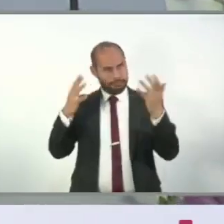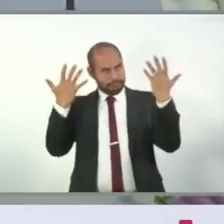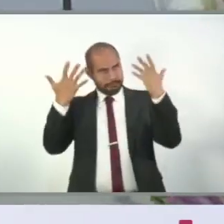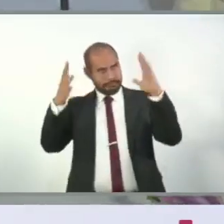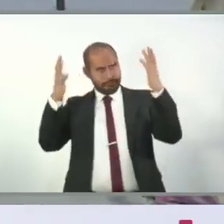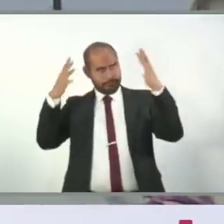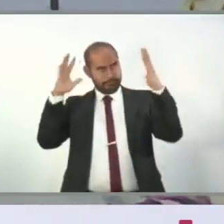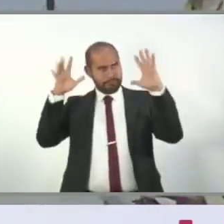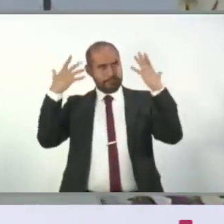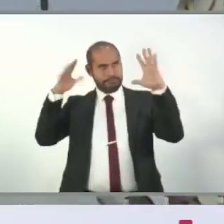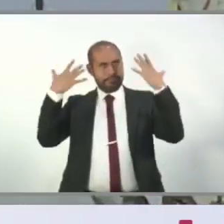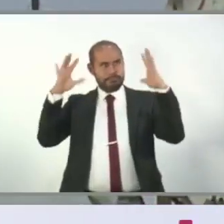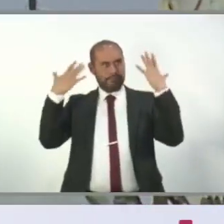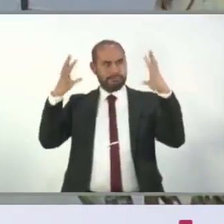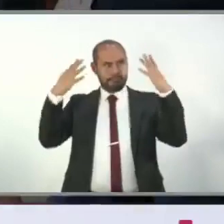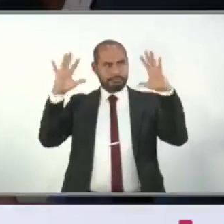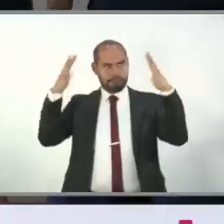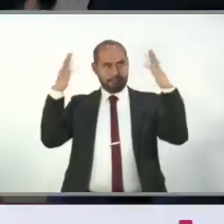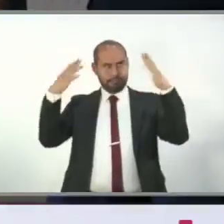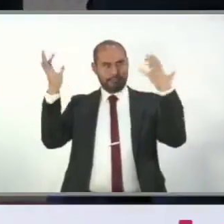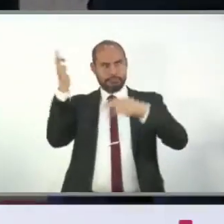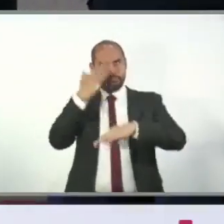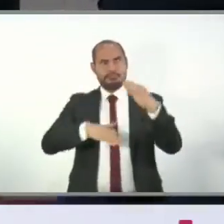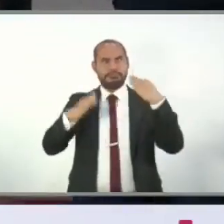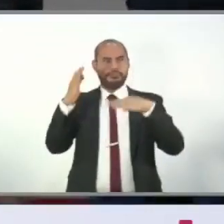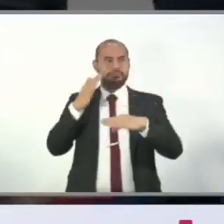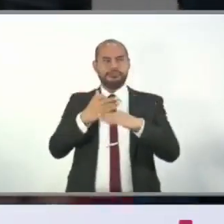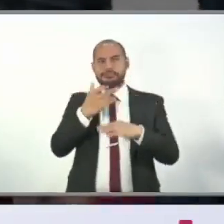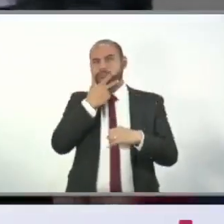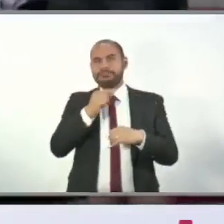aplauso a todos nuestros graduados y graduadas,